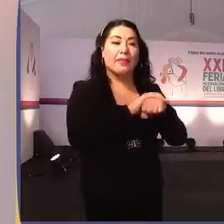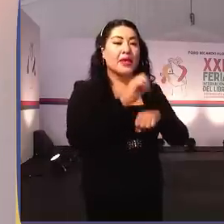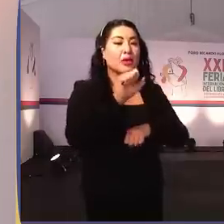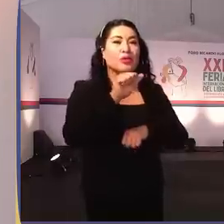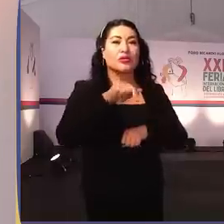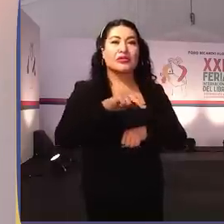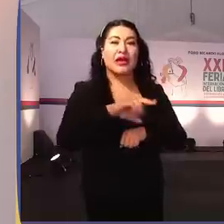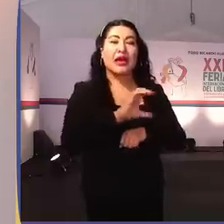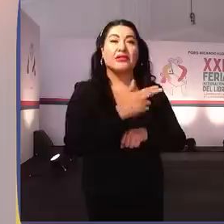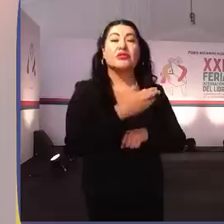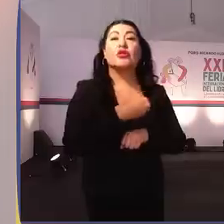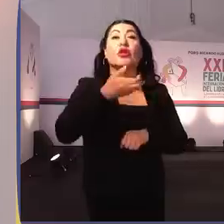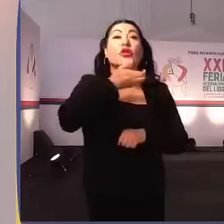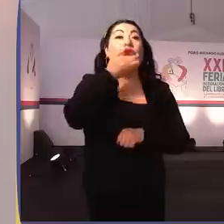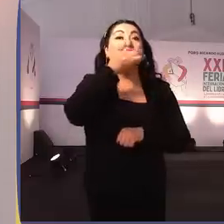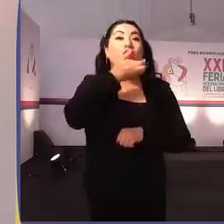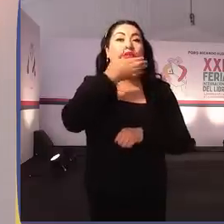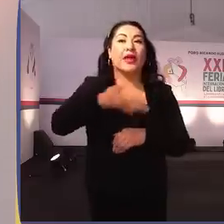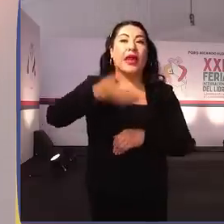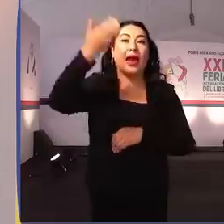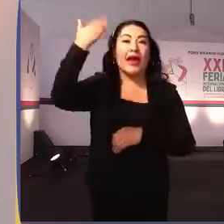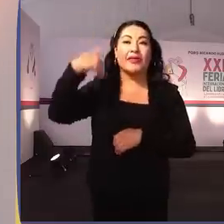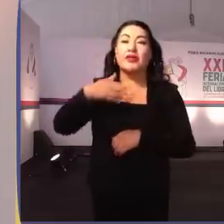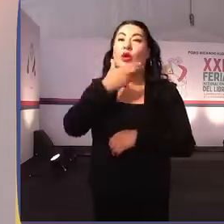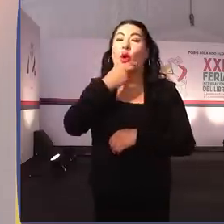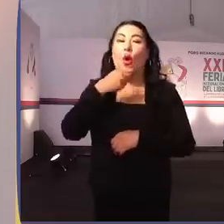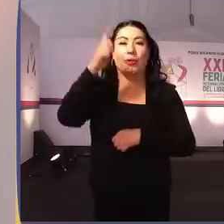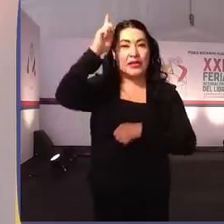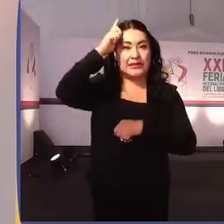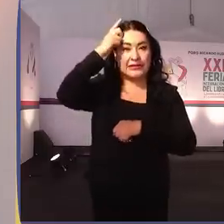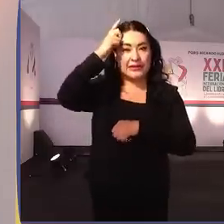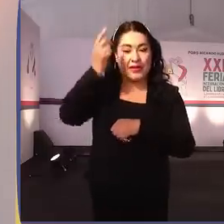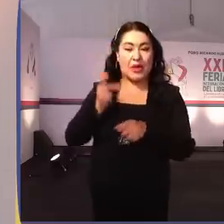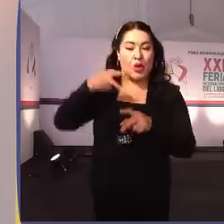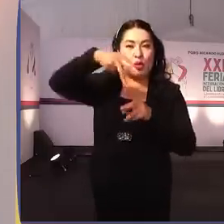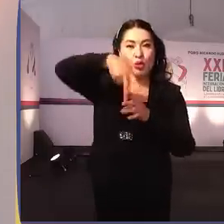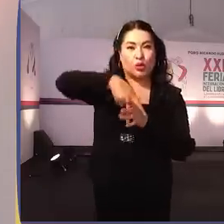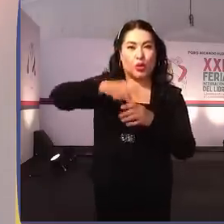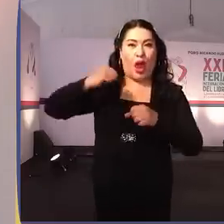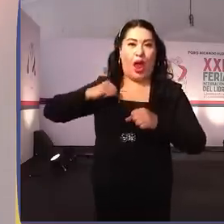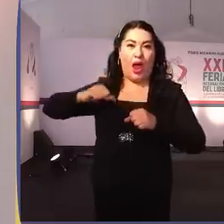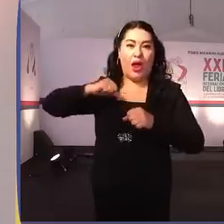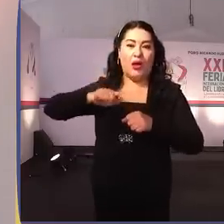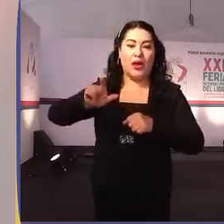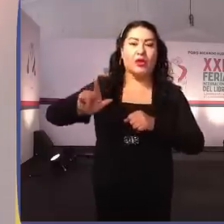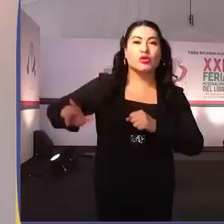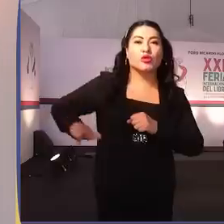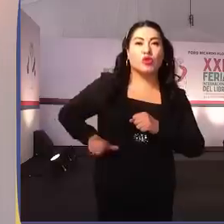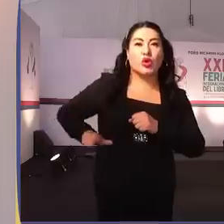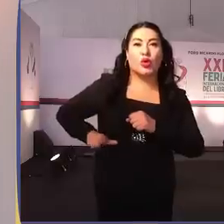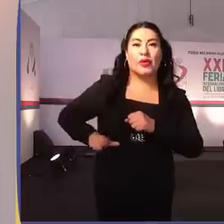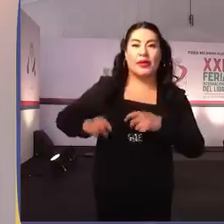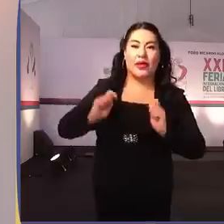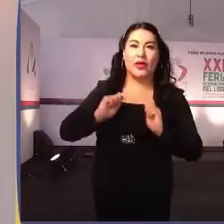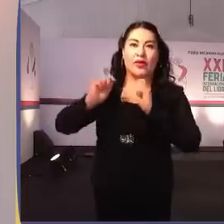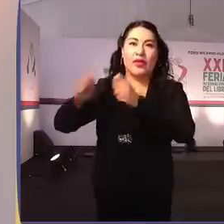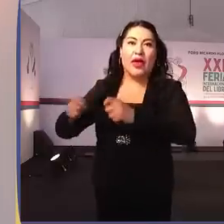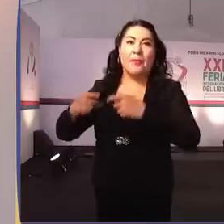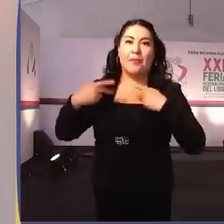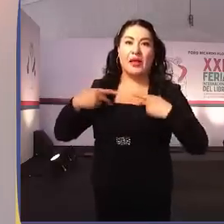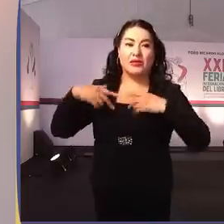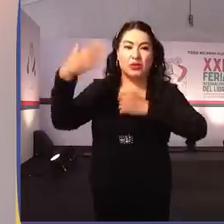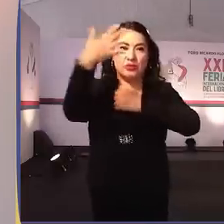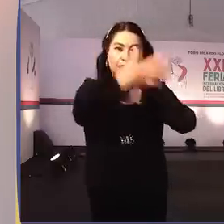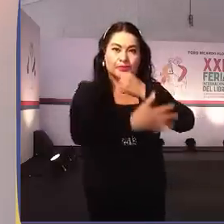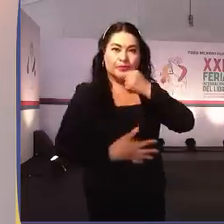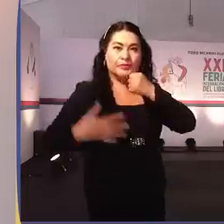fue costumbre muy usada de los caballeros andantes antiguos hacer gobernadores a sus escuderos de las ínsulas